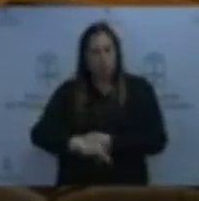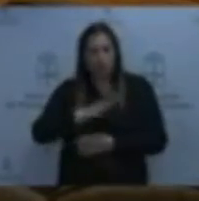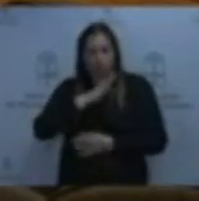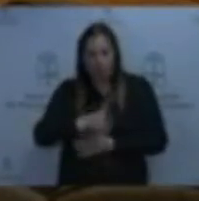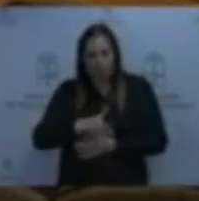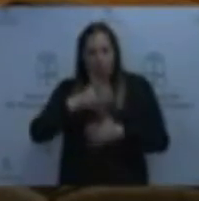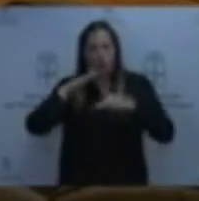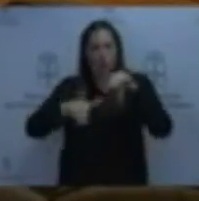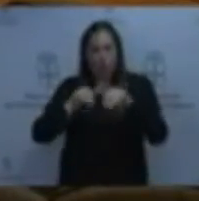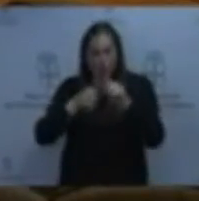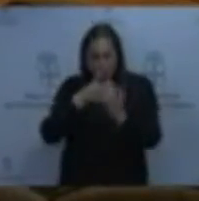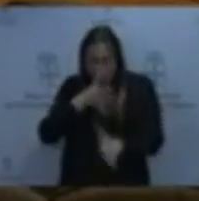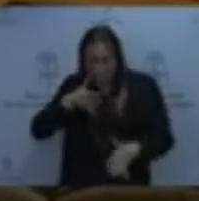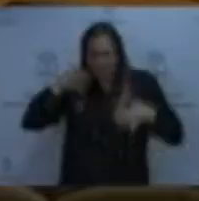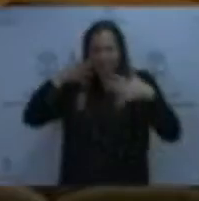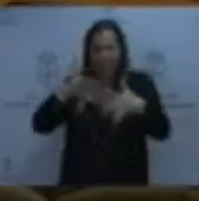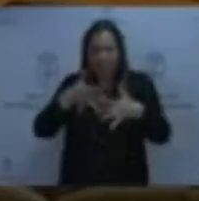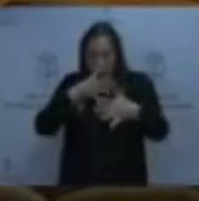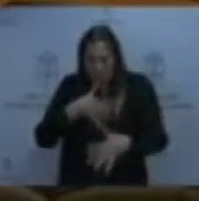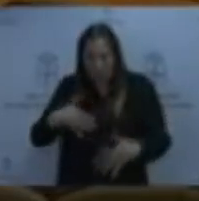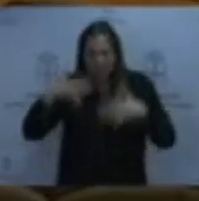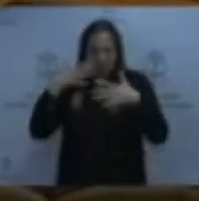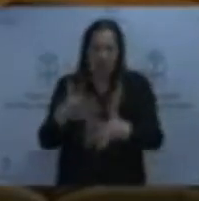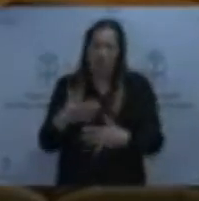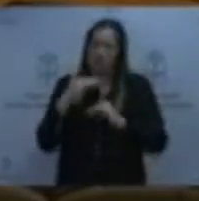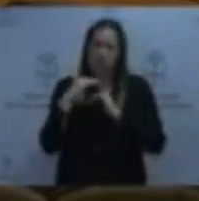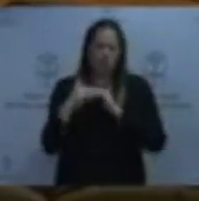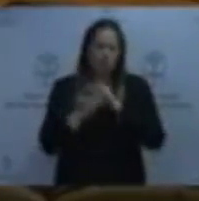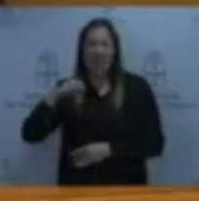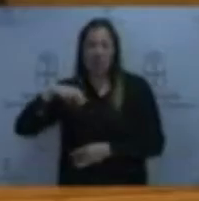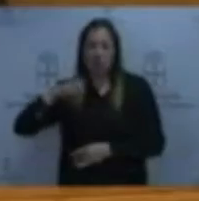entre convocatorias de ofertas públicas de empleo, son absolutamente insostenibles.